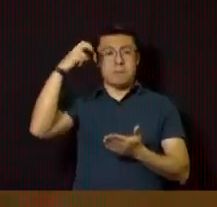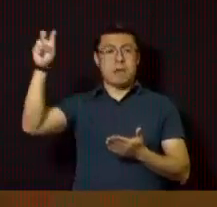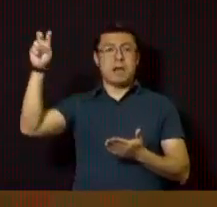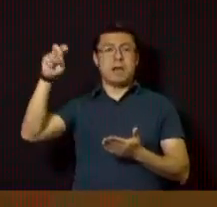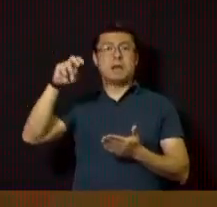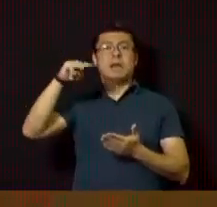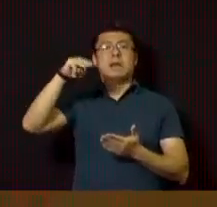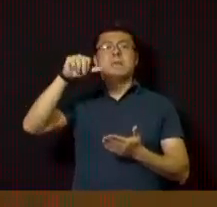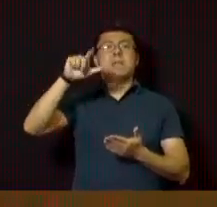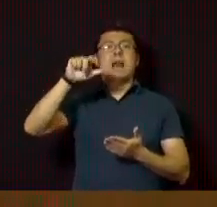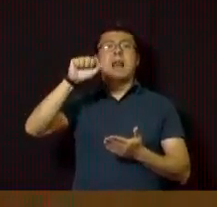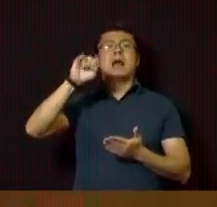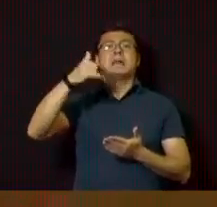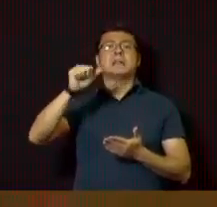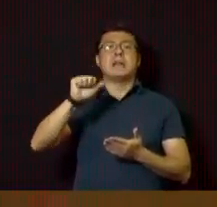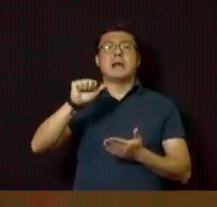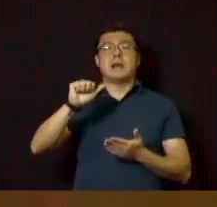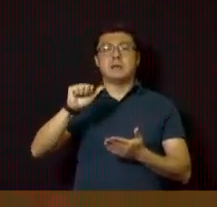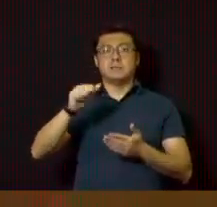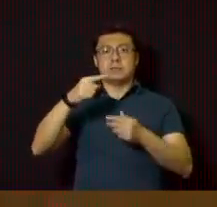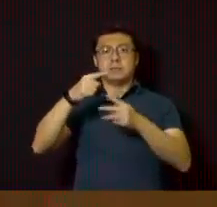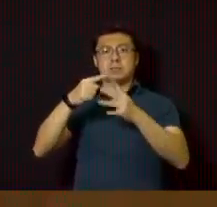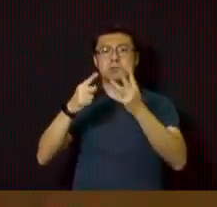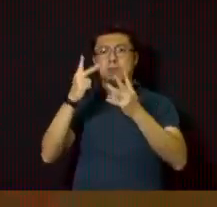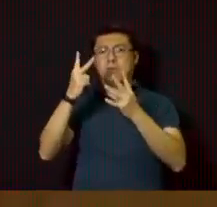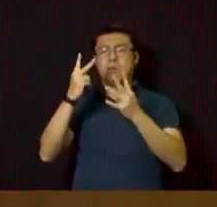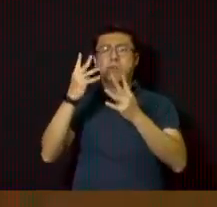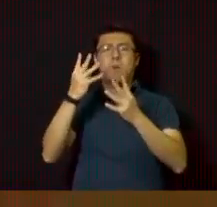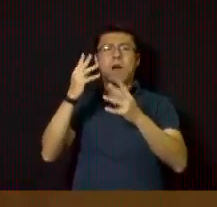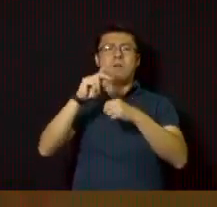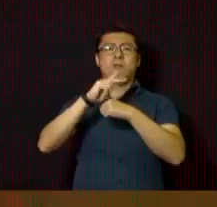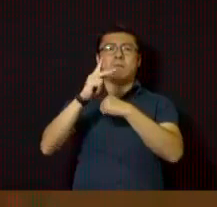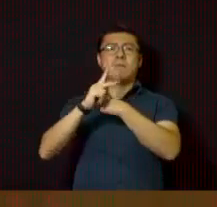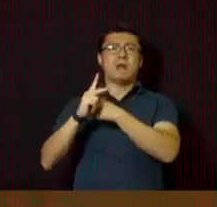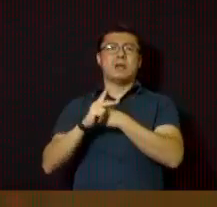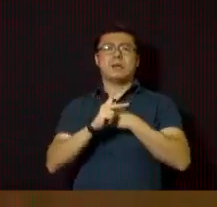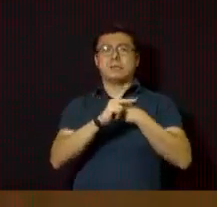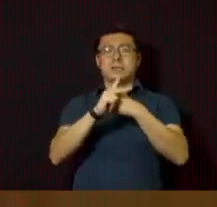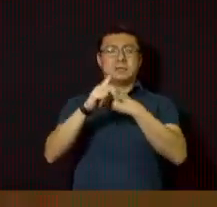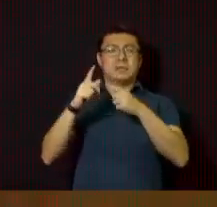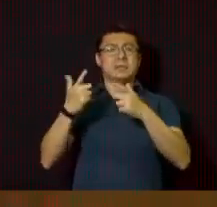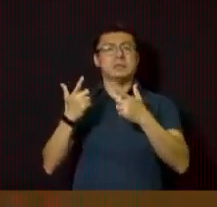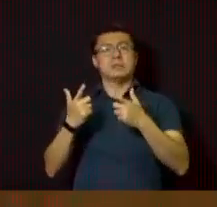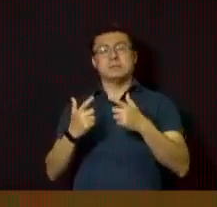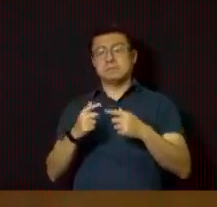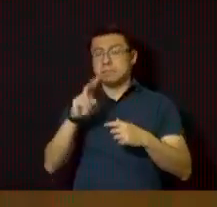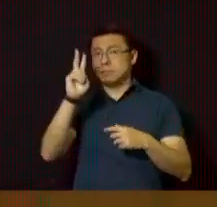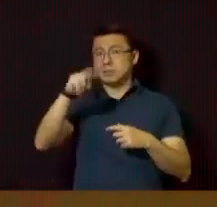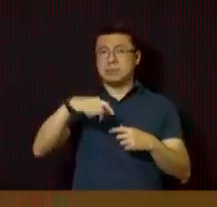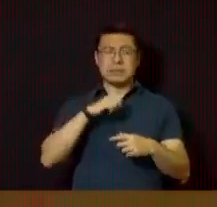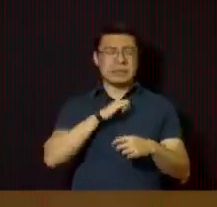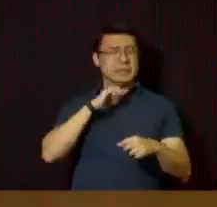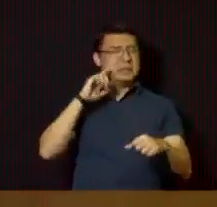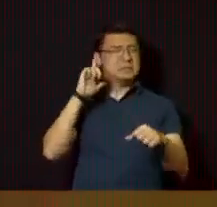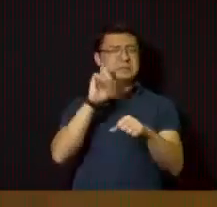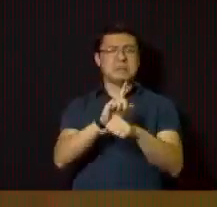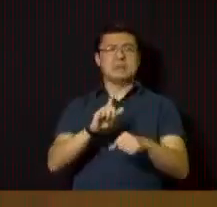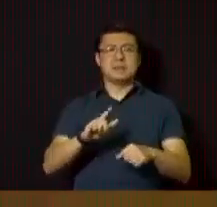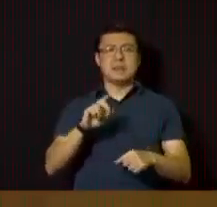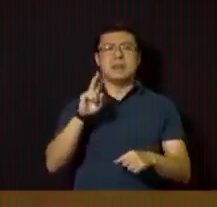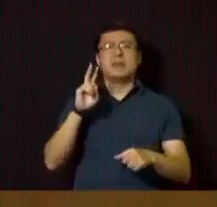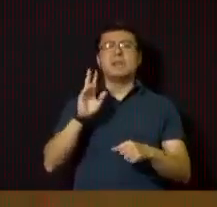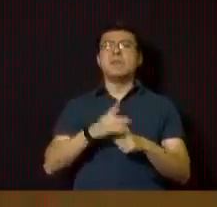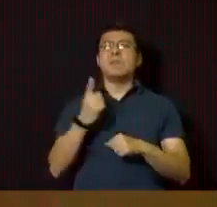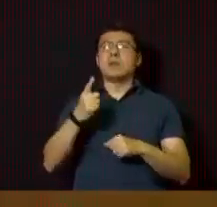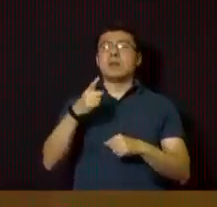Malasia, Tailandia, Singapur, Hong Kong. Para mí fue muy especial ese viaje porque me acuerdo incluso en esas extravaganzas